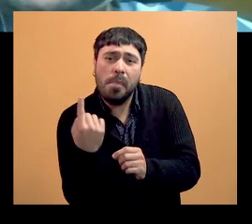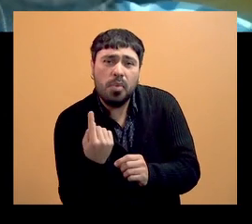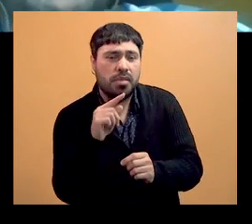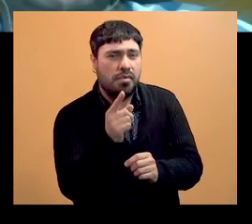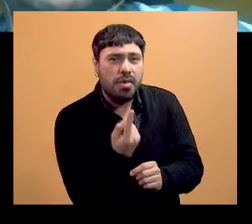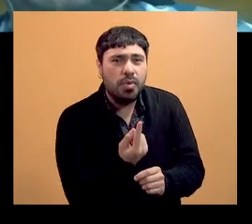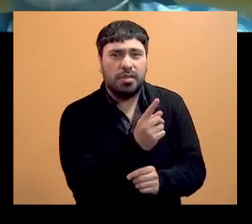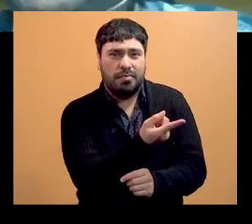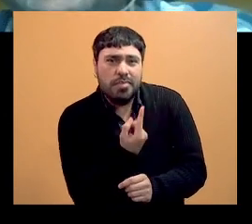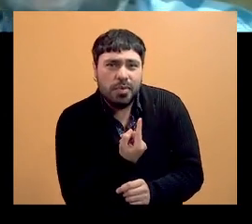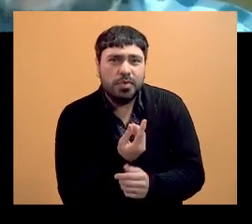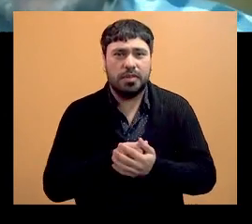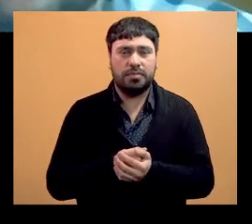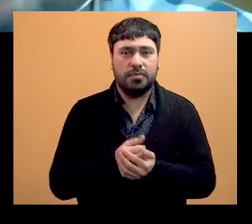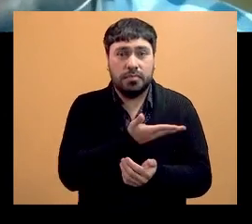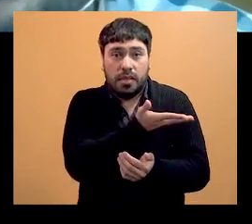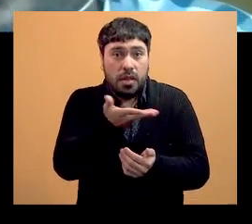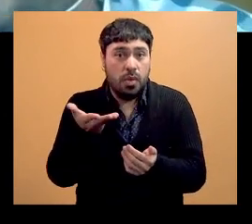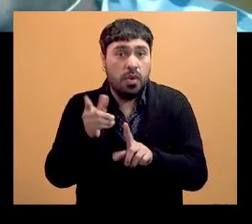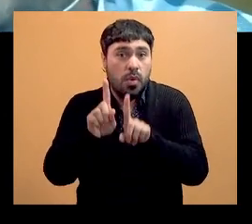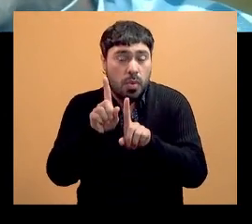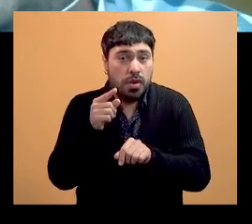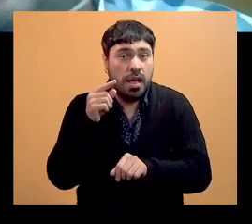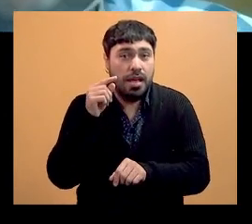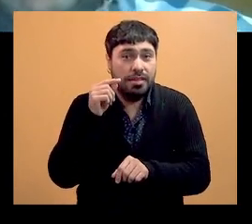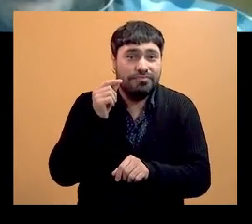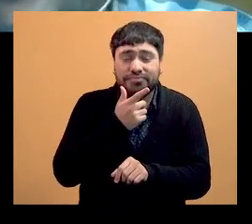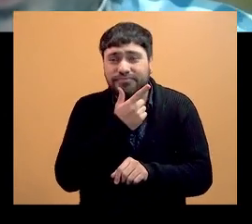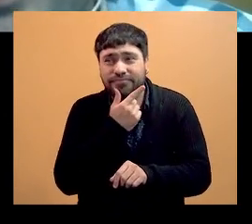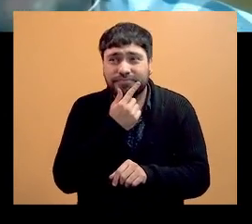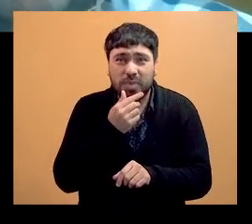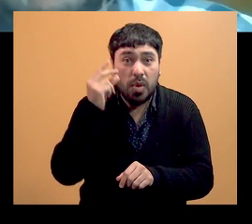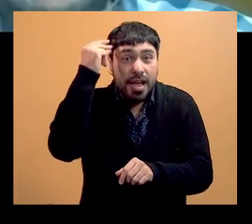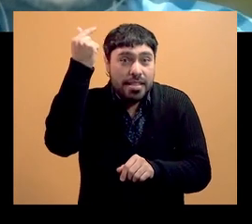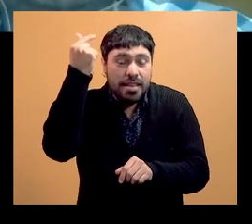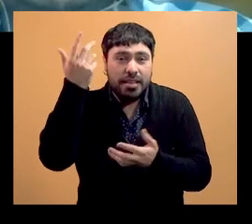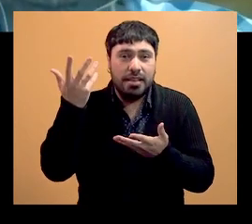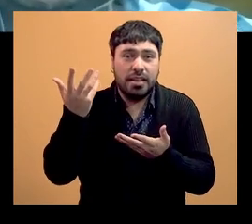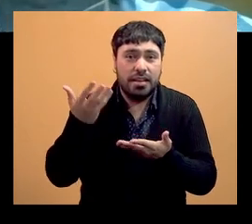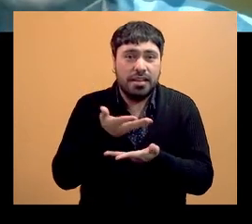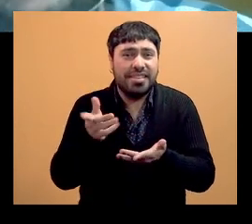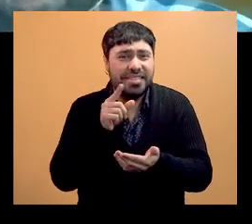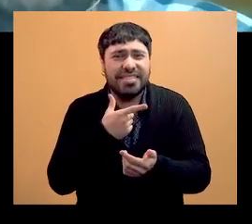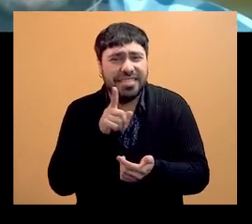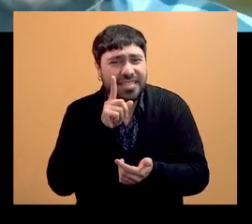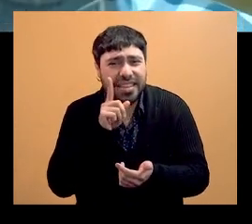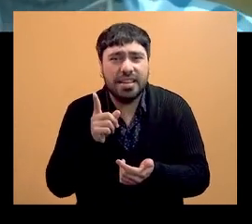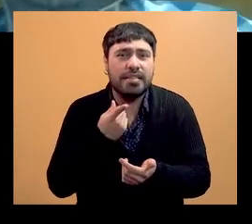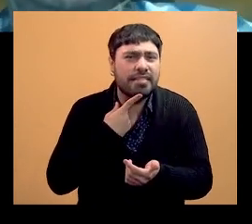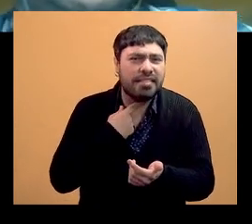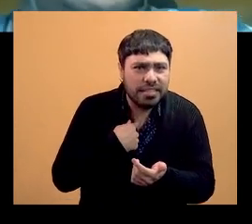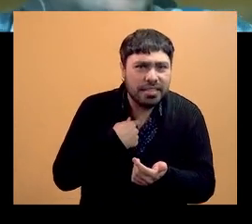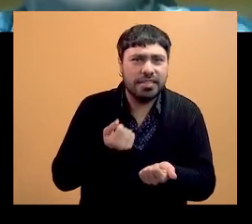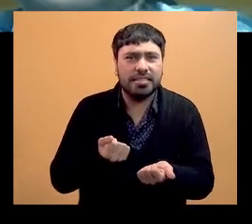sienten que hay algo que quedó afuera, algo que tienen alguna otra idea o les interesa preguntar, haré mi mejor esfuerzo